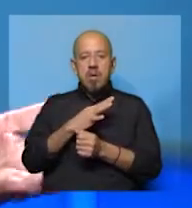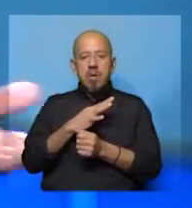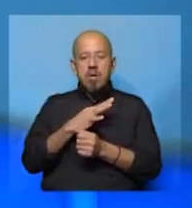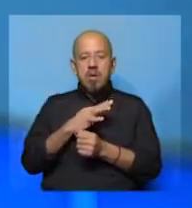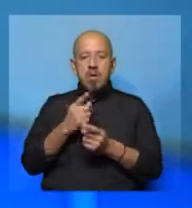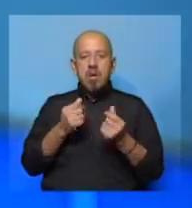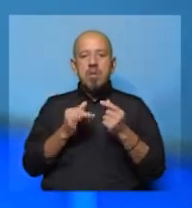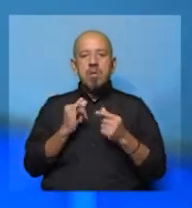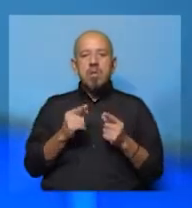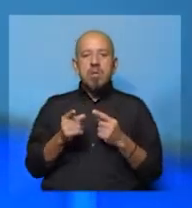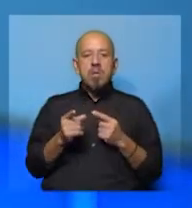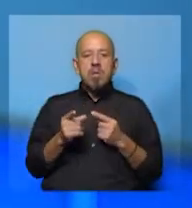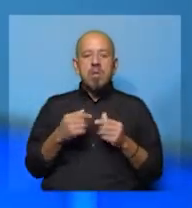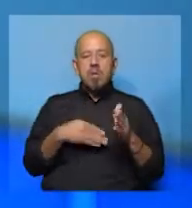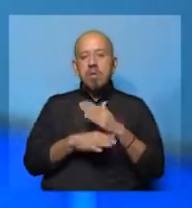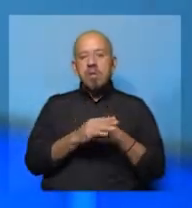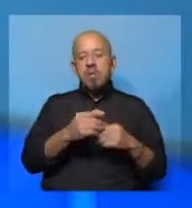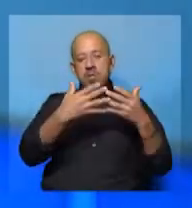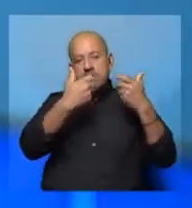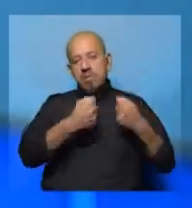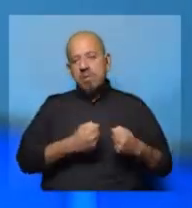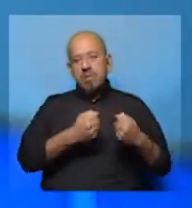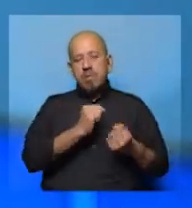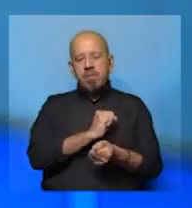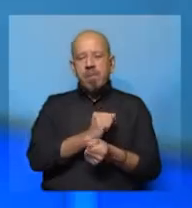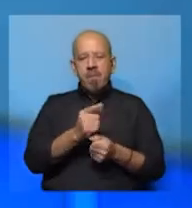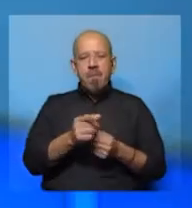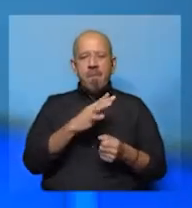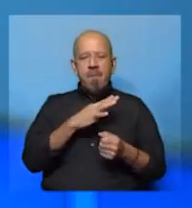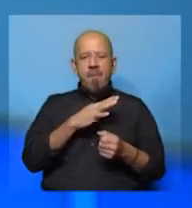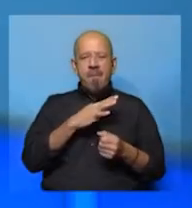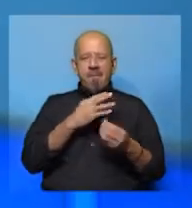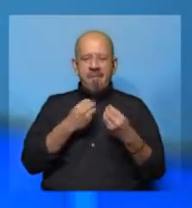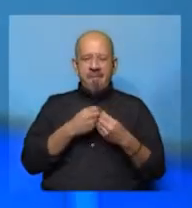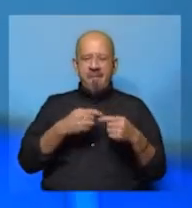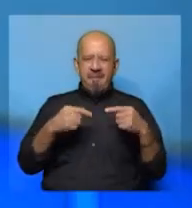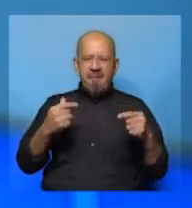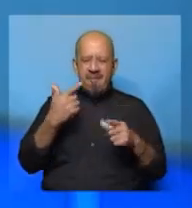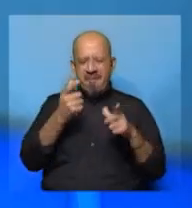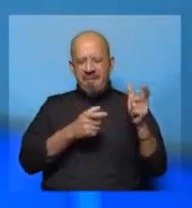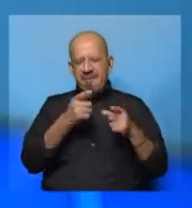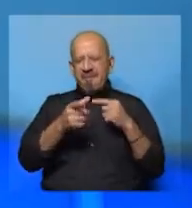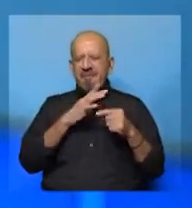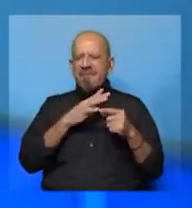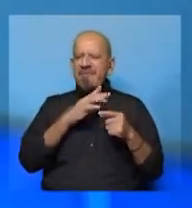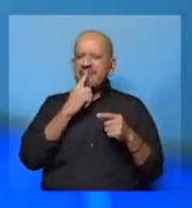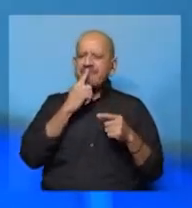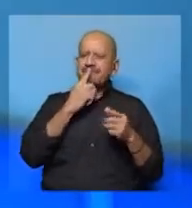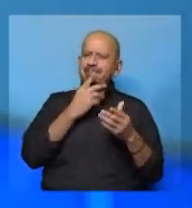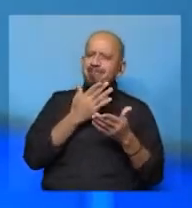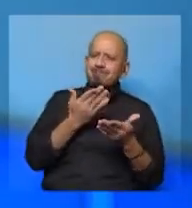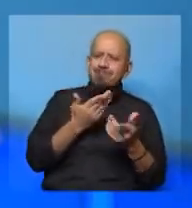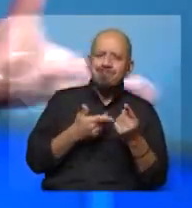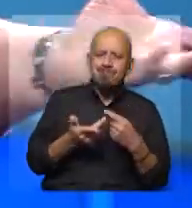dice todo el mundo adentro de la cárcel tenido las cosas que que se han vivido con personas es decir que que ha pasado